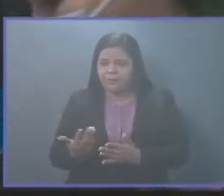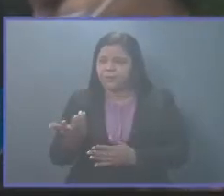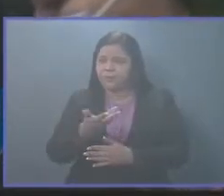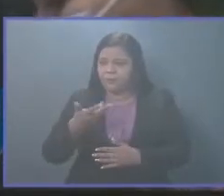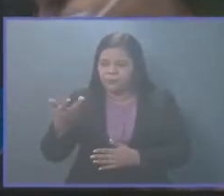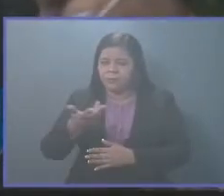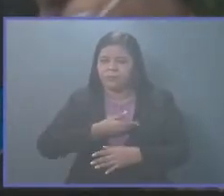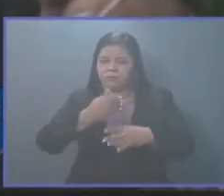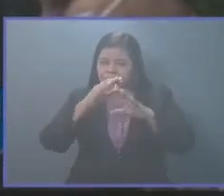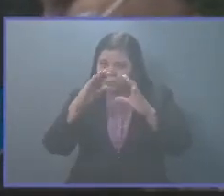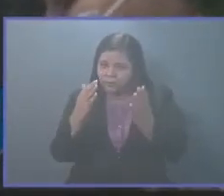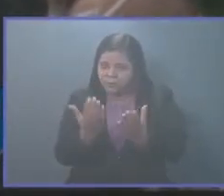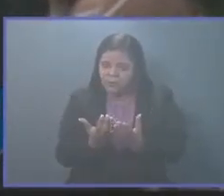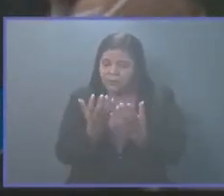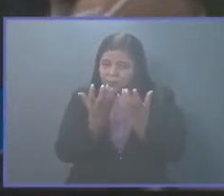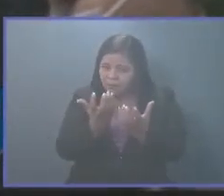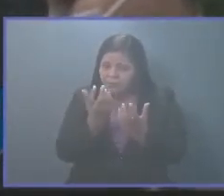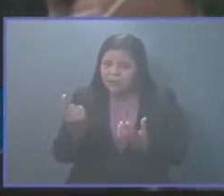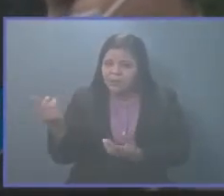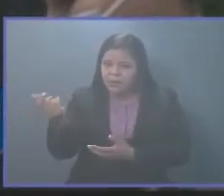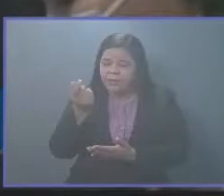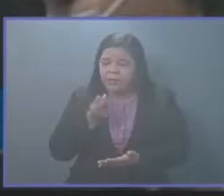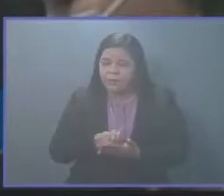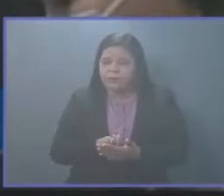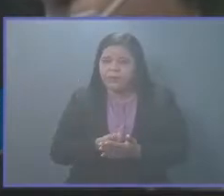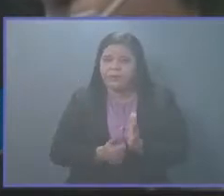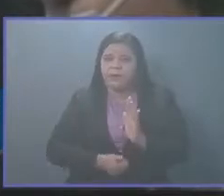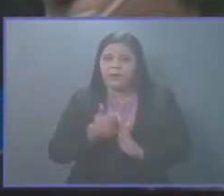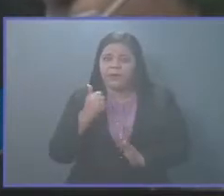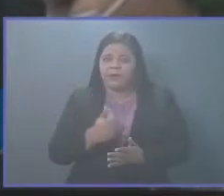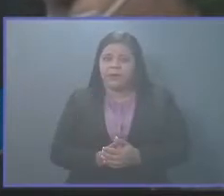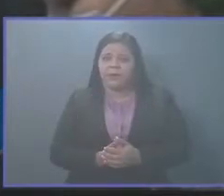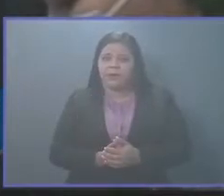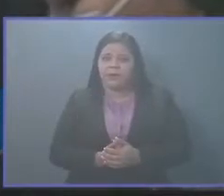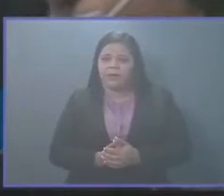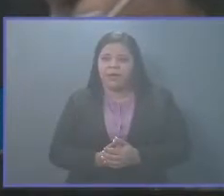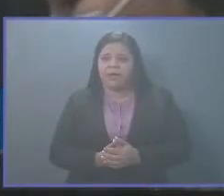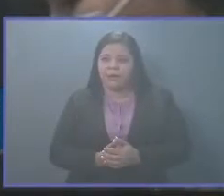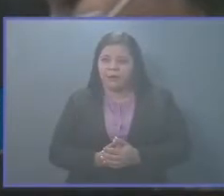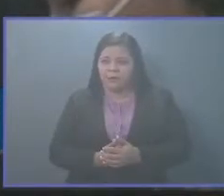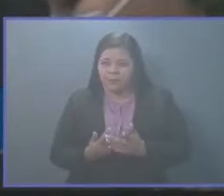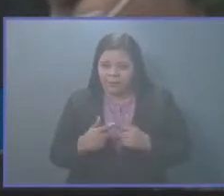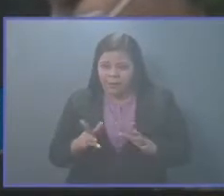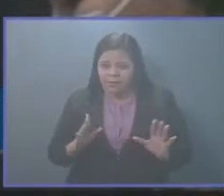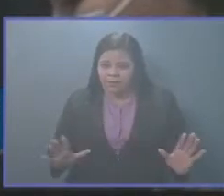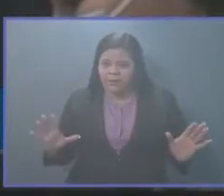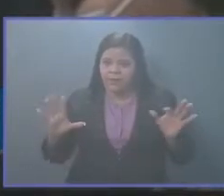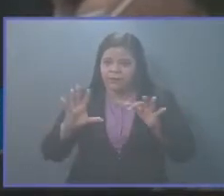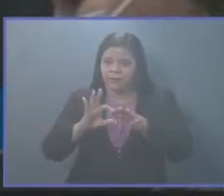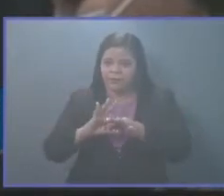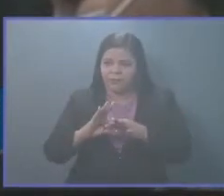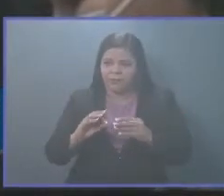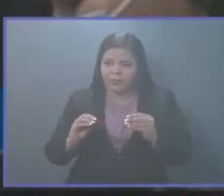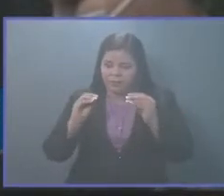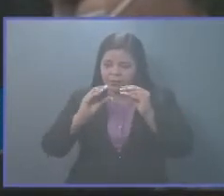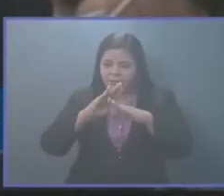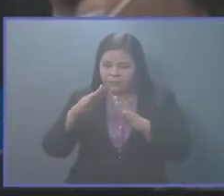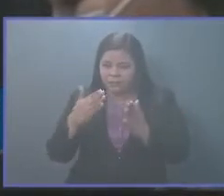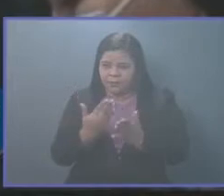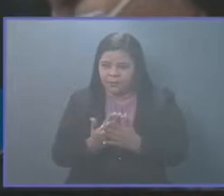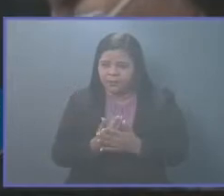El universo de recursos, si ustedes han podido determinar cuánto específicamente se habría